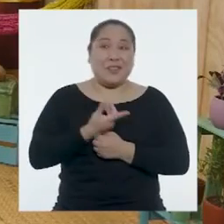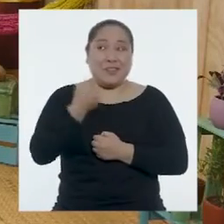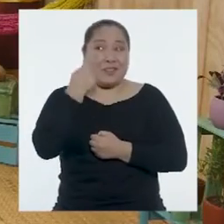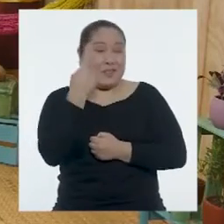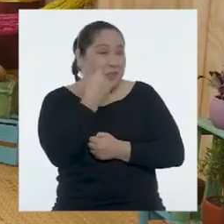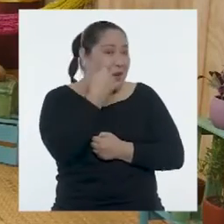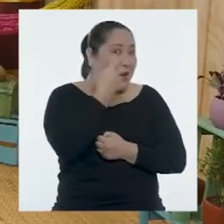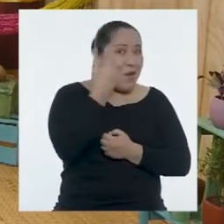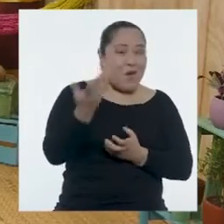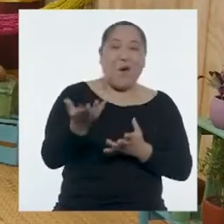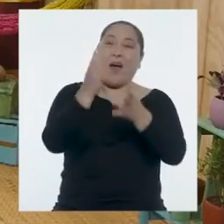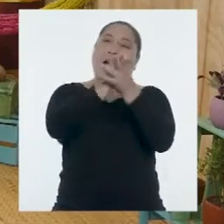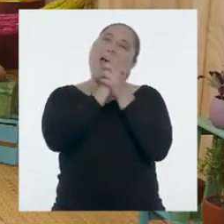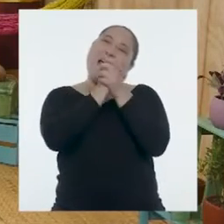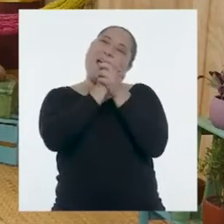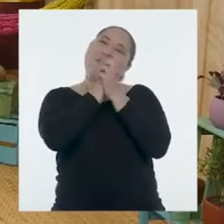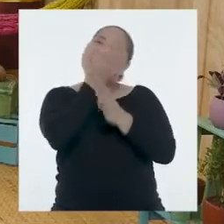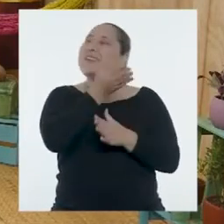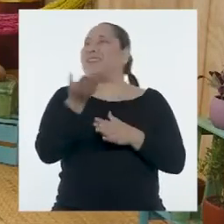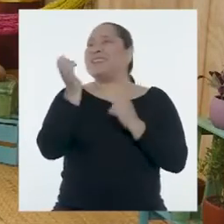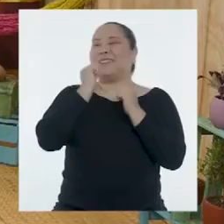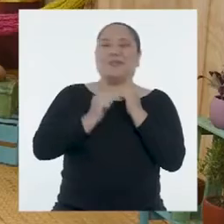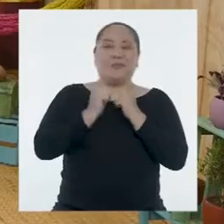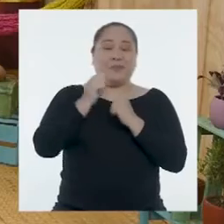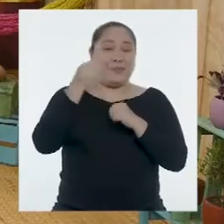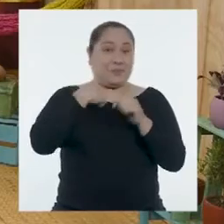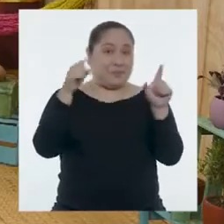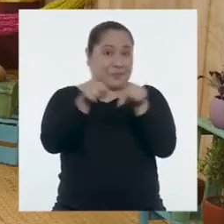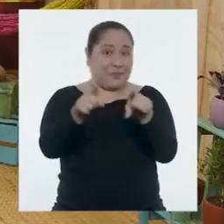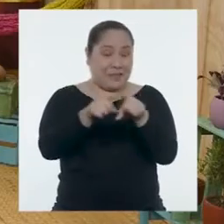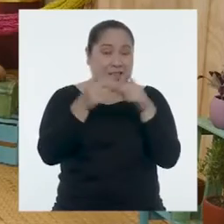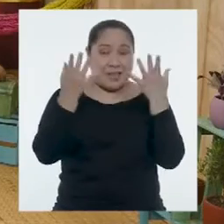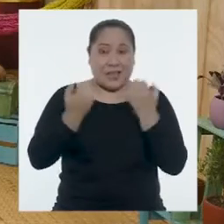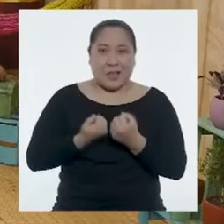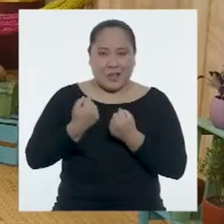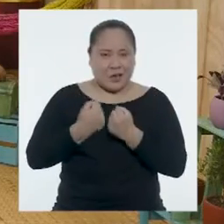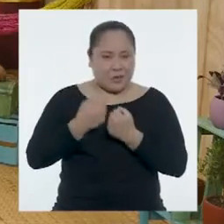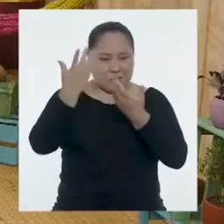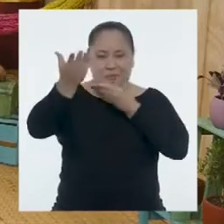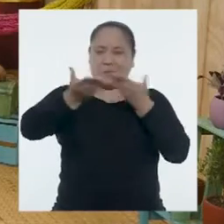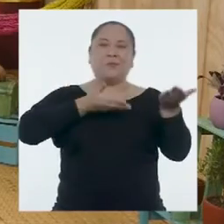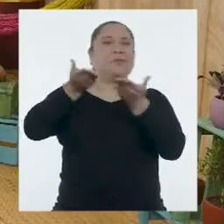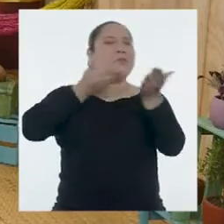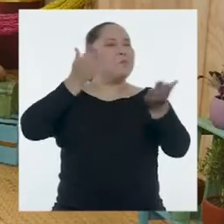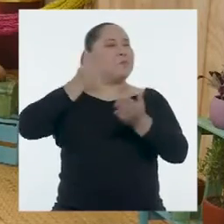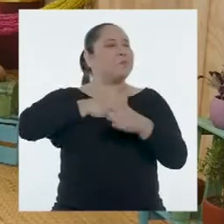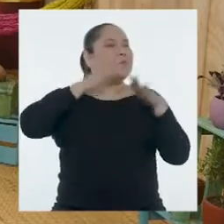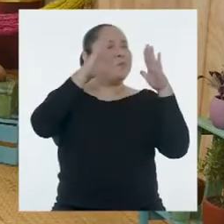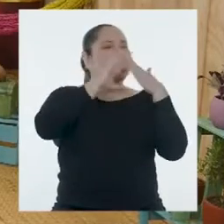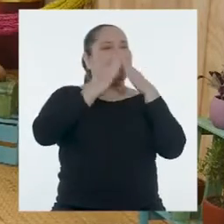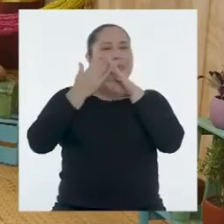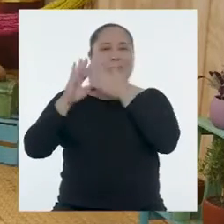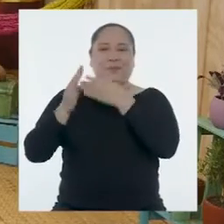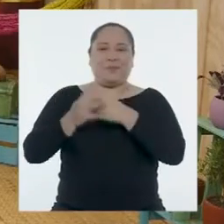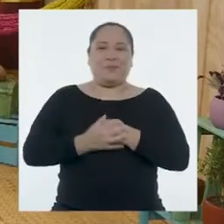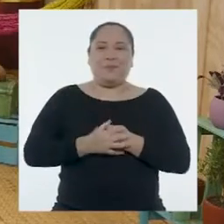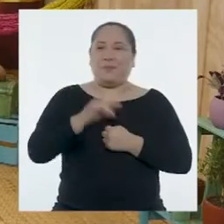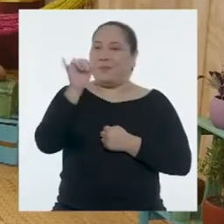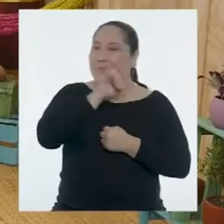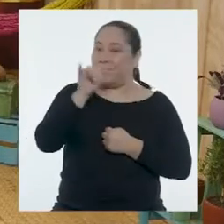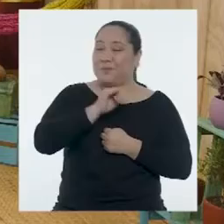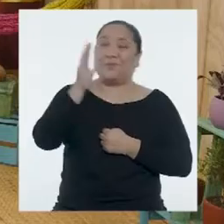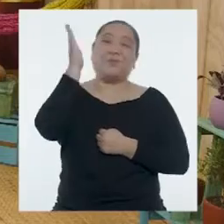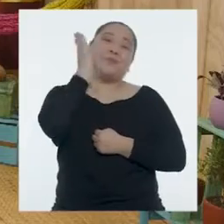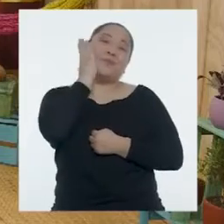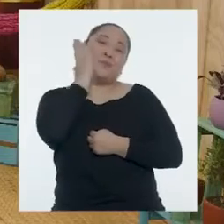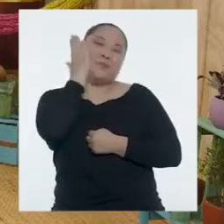que estamos conociendo sobre nuestros amigos. Yo también quiero ponerme al servicio de mi comunidad,